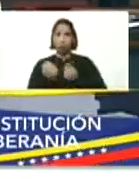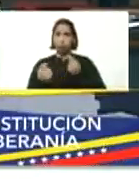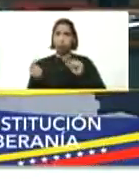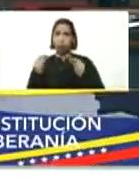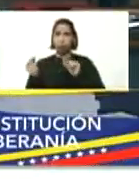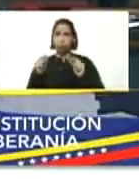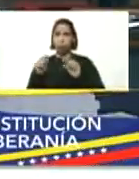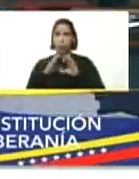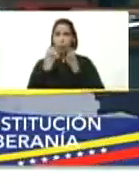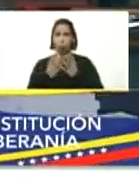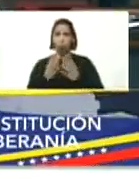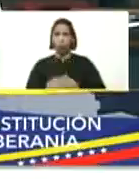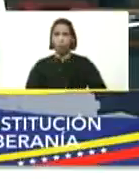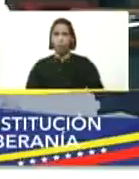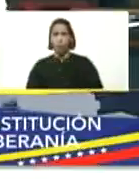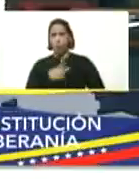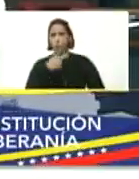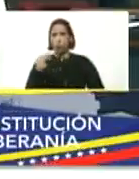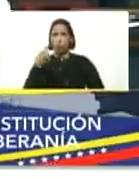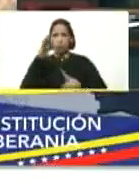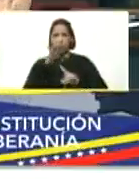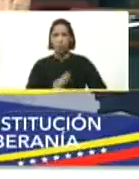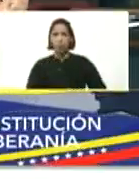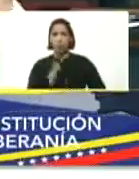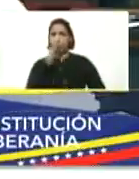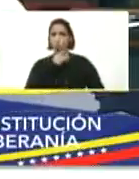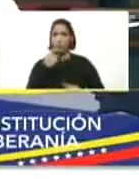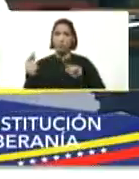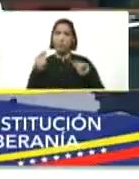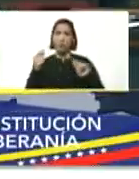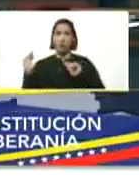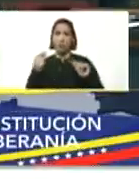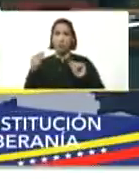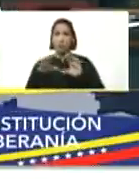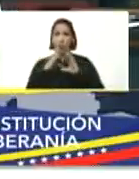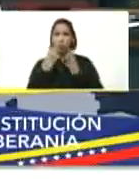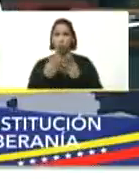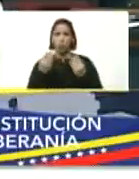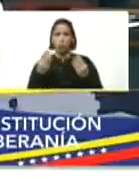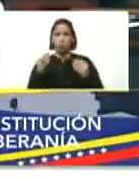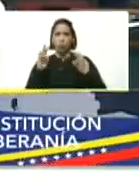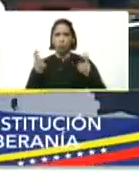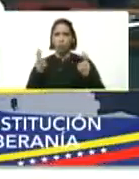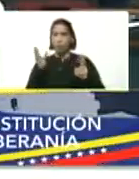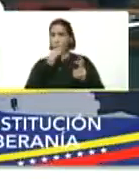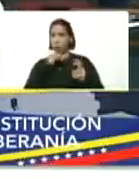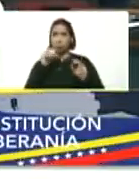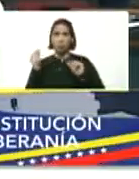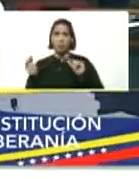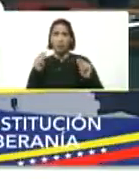el mundo. La no discriminación no era debate en el mundo. Muchos temas aquí no eran debate.